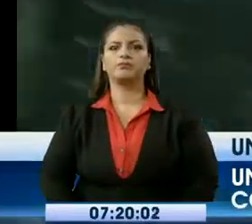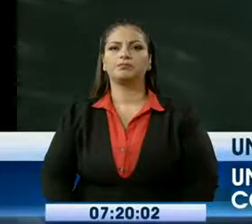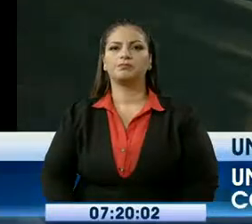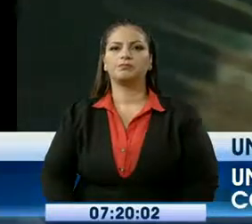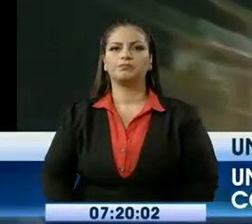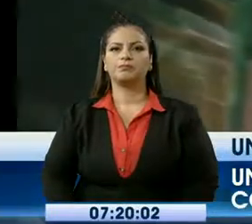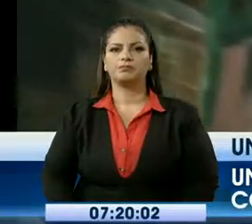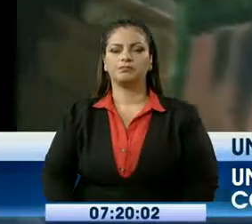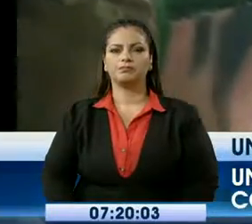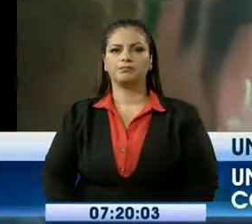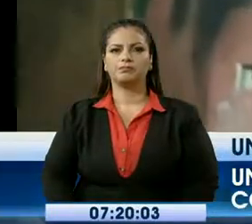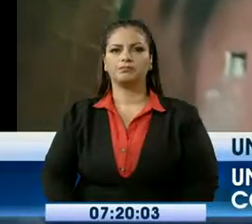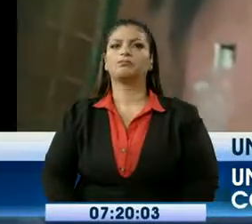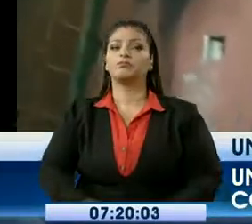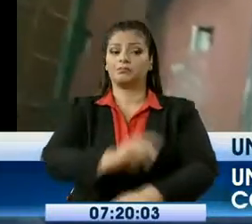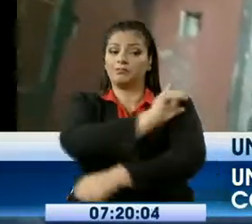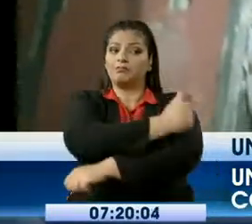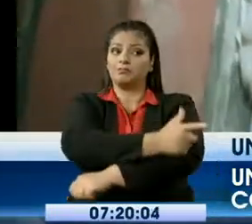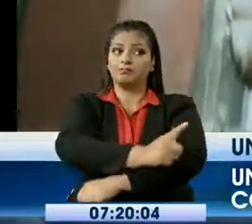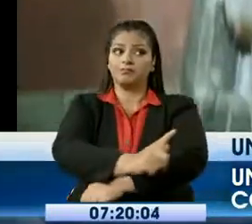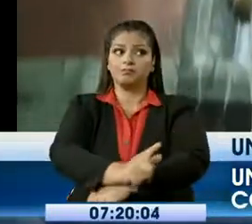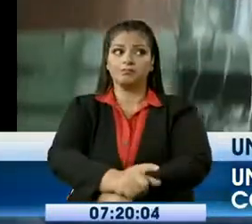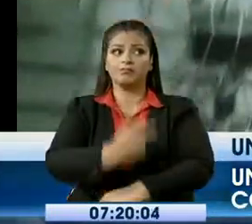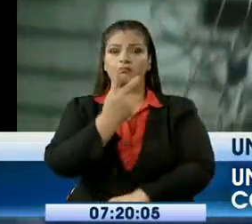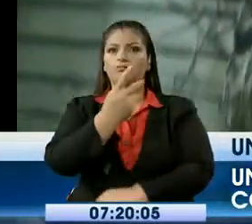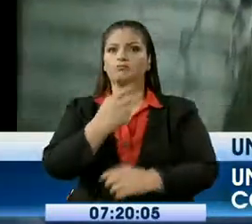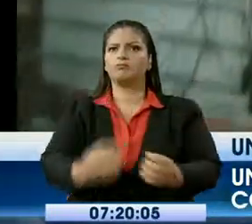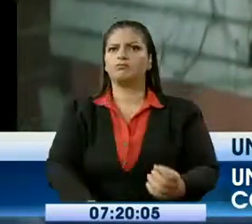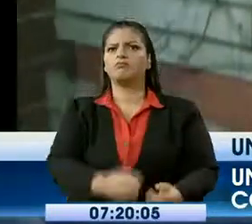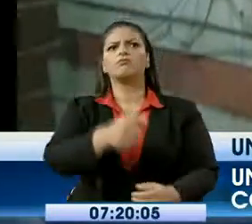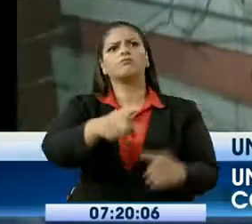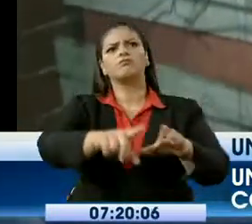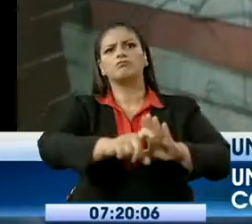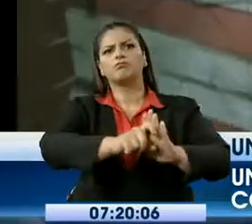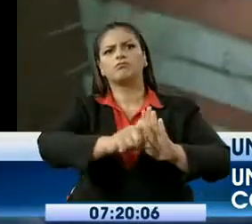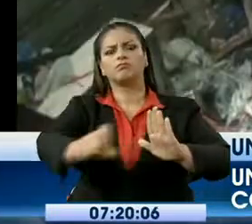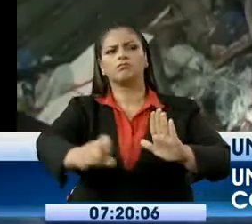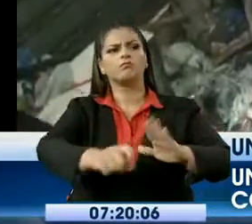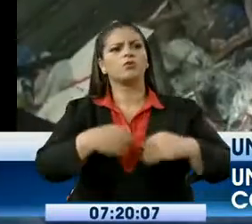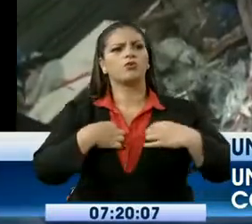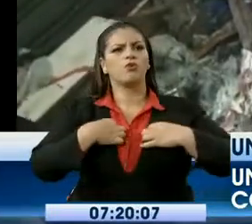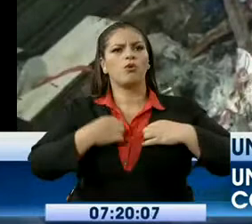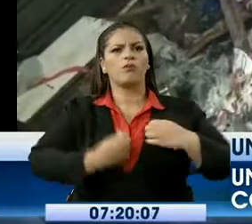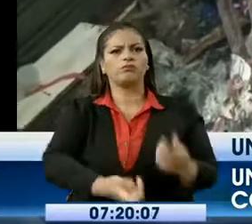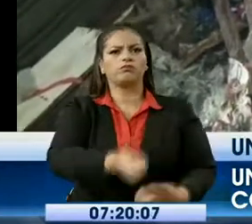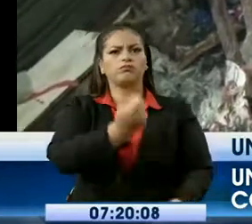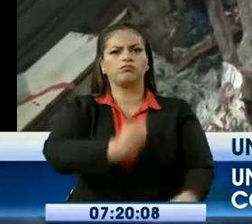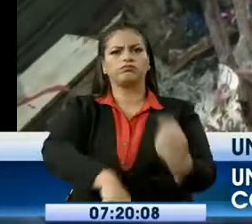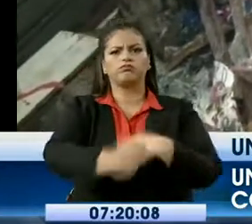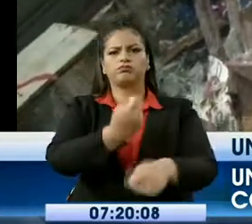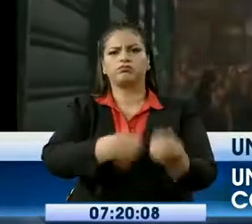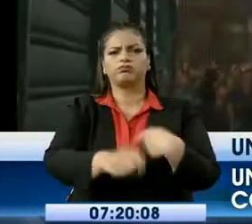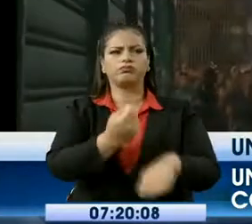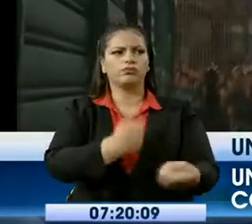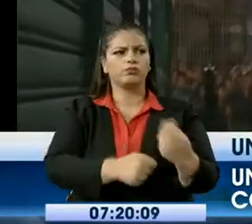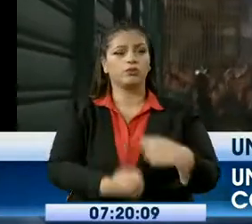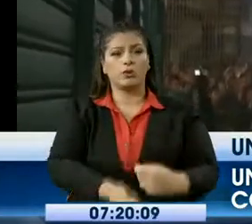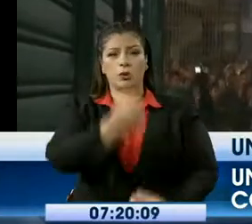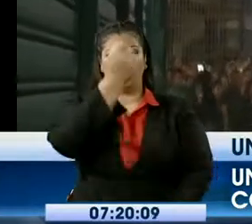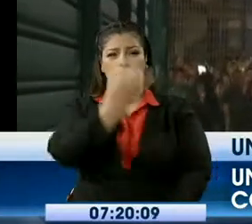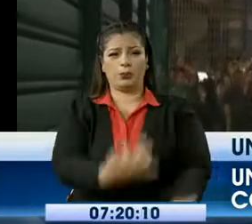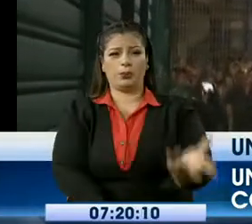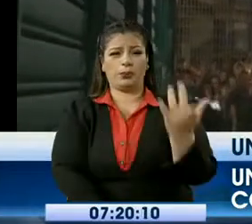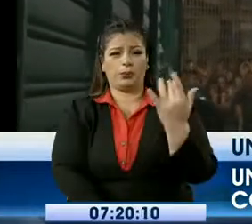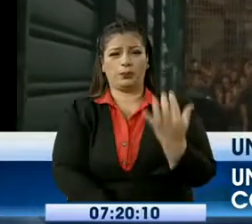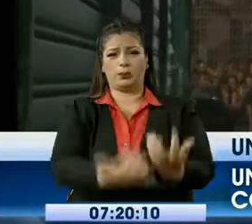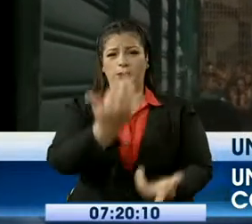moreno del cantón la libertad consumió en su totalidad un local de venta de ropa y afectó a otros el hecho ocurrió la noche